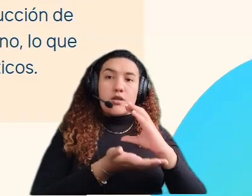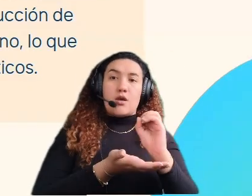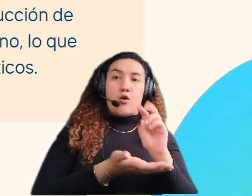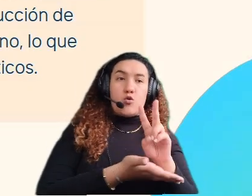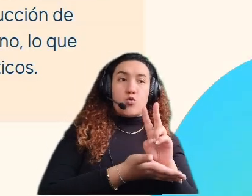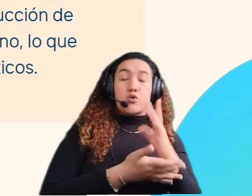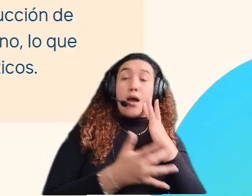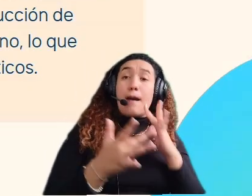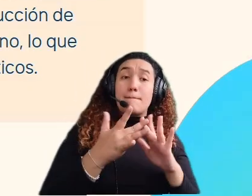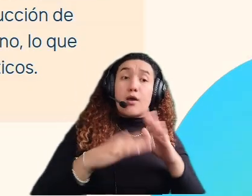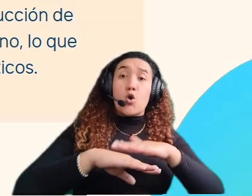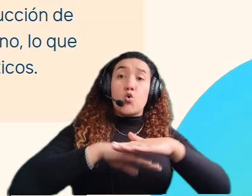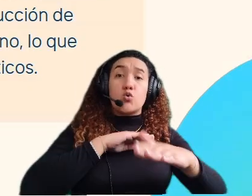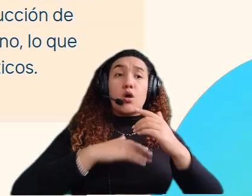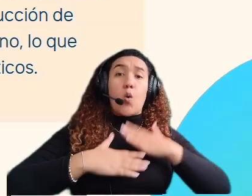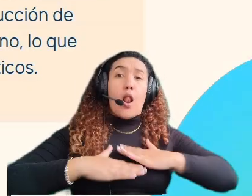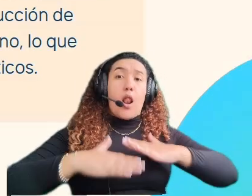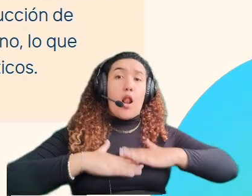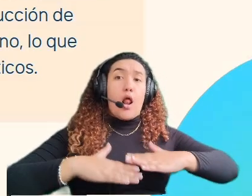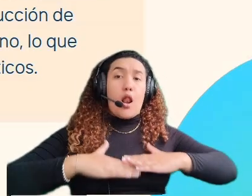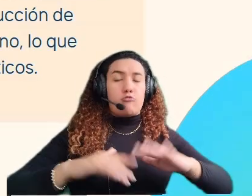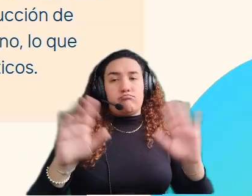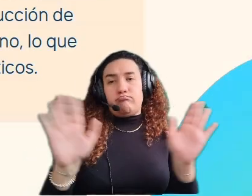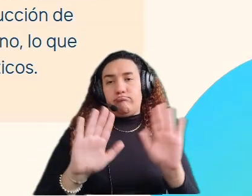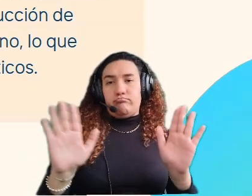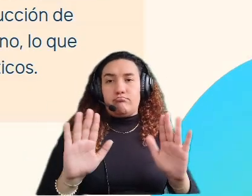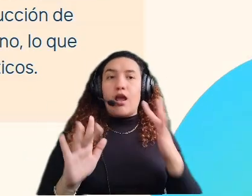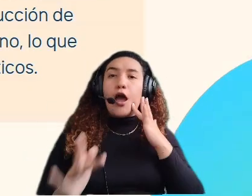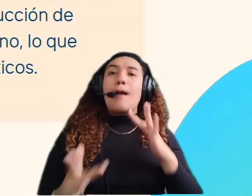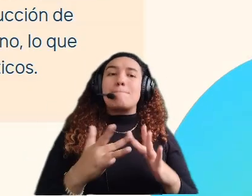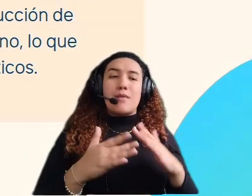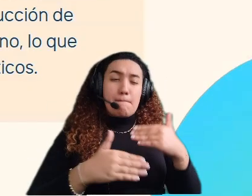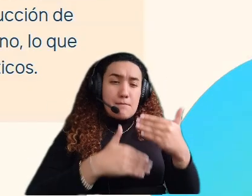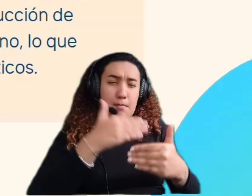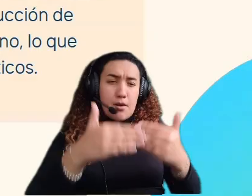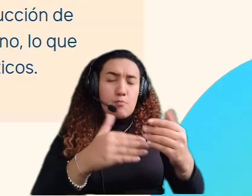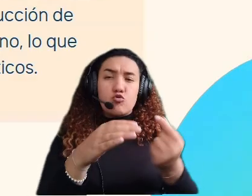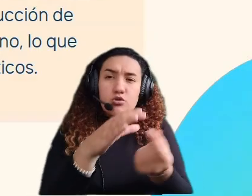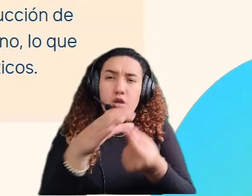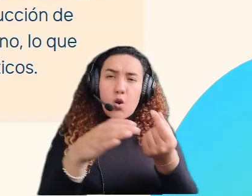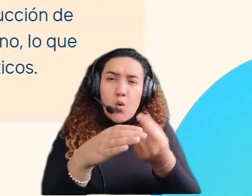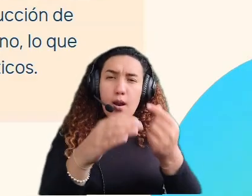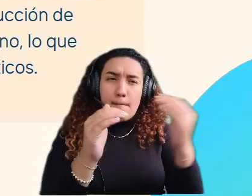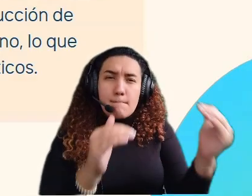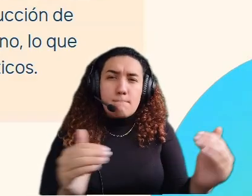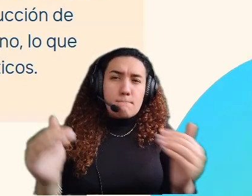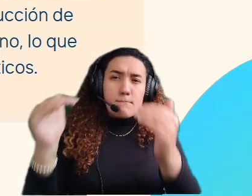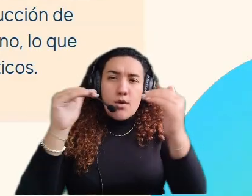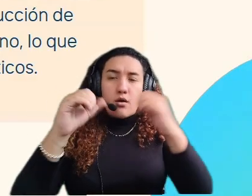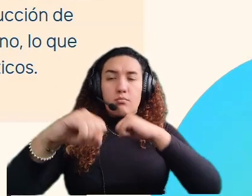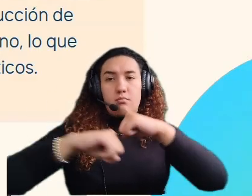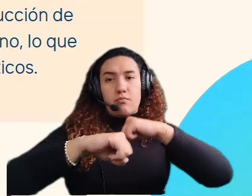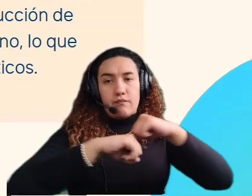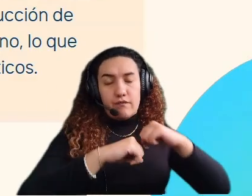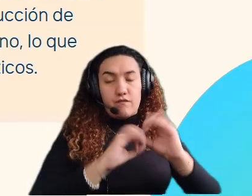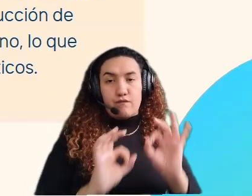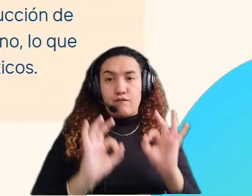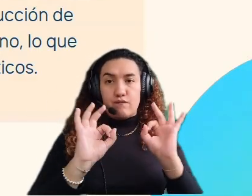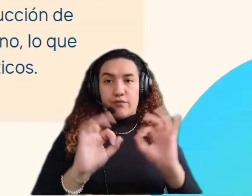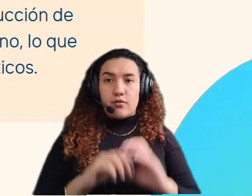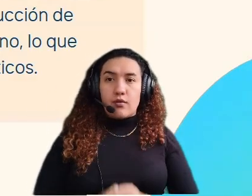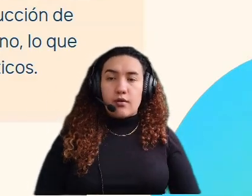es solo un subproducto pasivo, sino es el resultado de varios mecanismos celulares que son